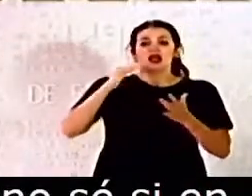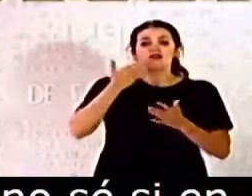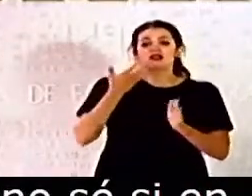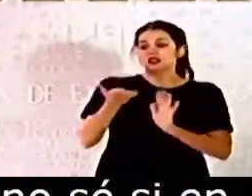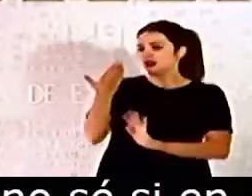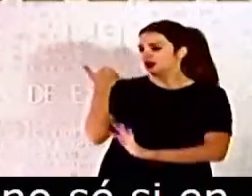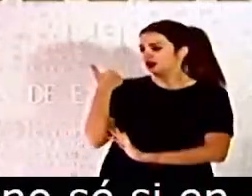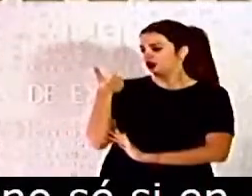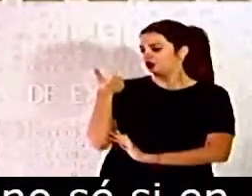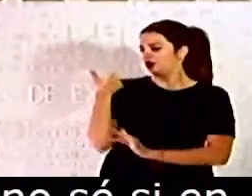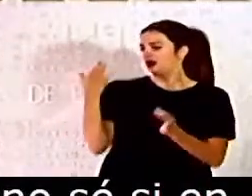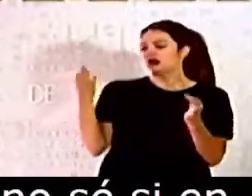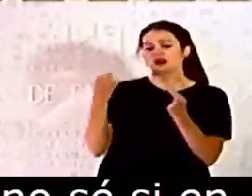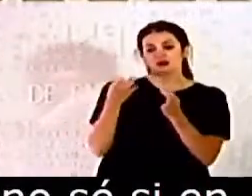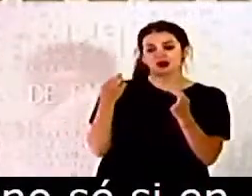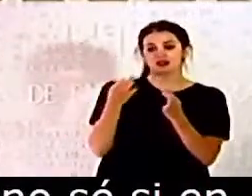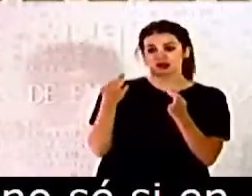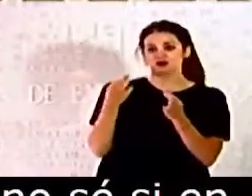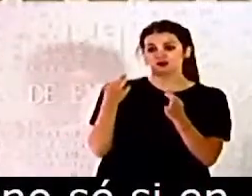anteriores,